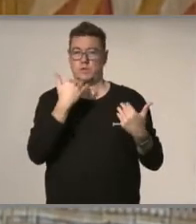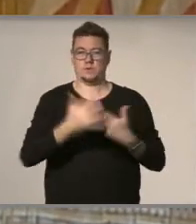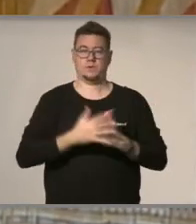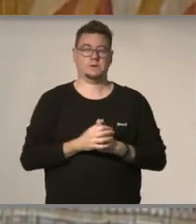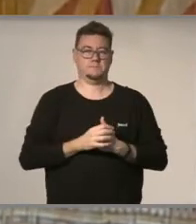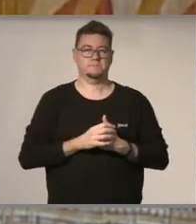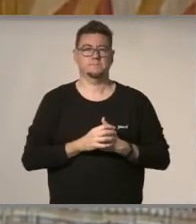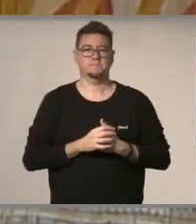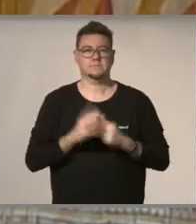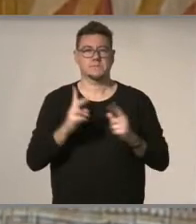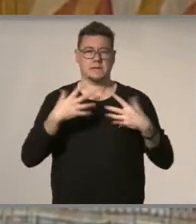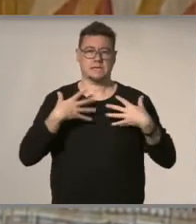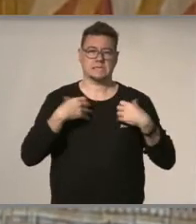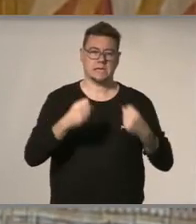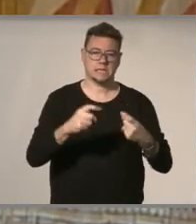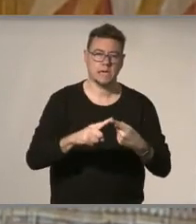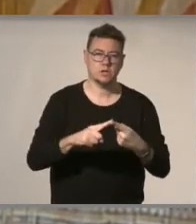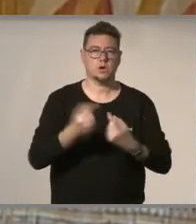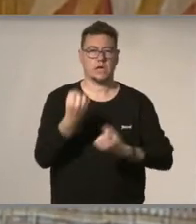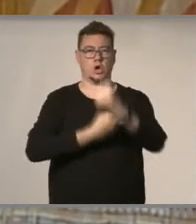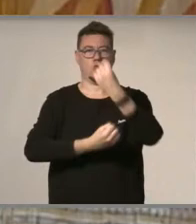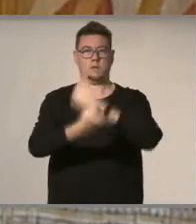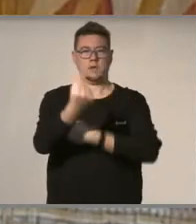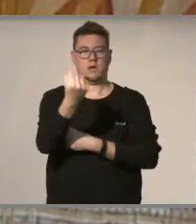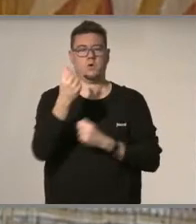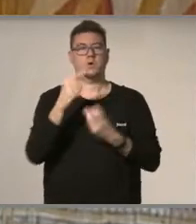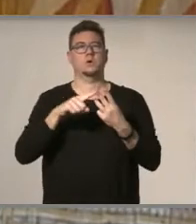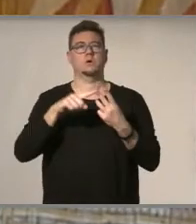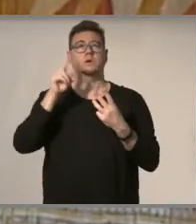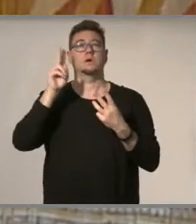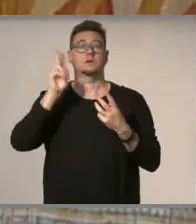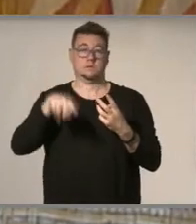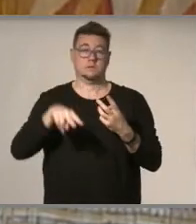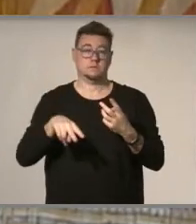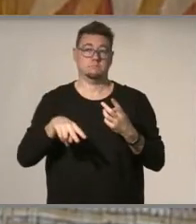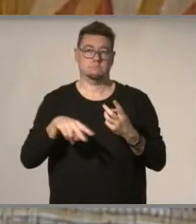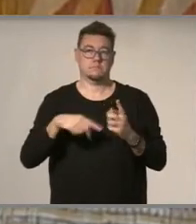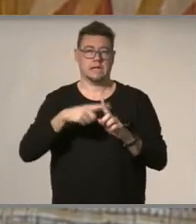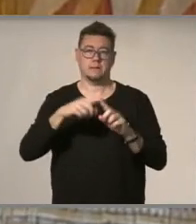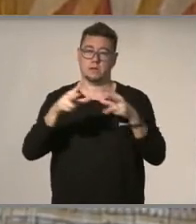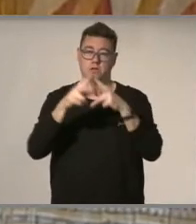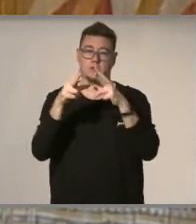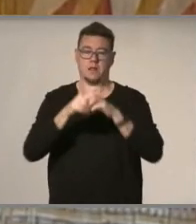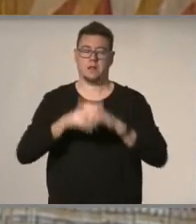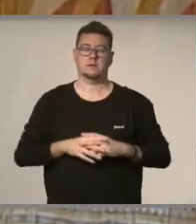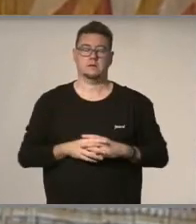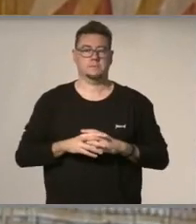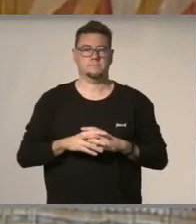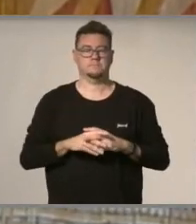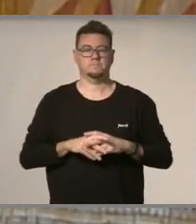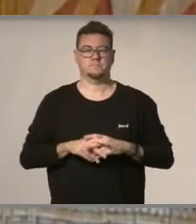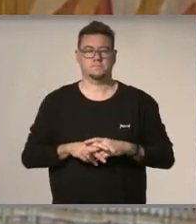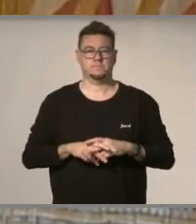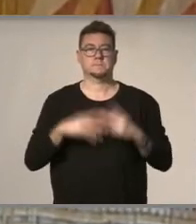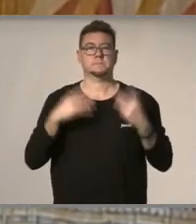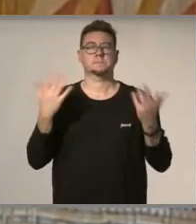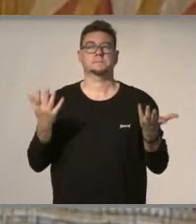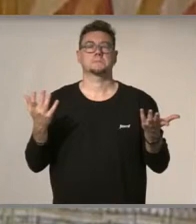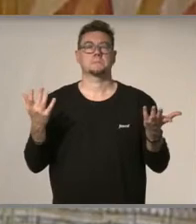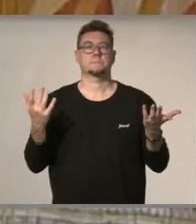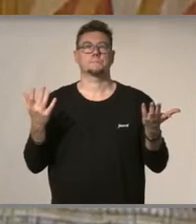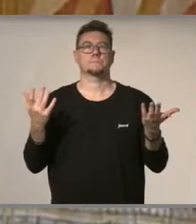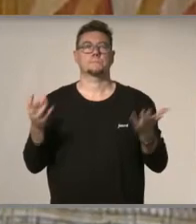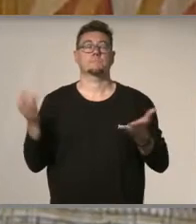el nivel sanitario, el nivel económico y también la inclusión en el nivel social. Por tanto, de